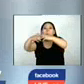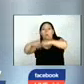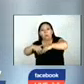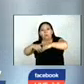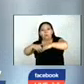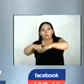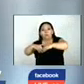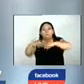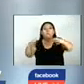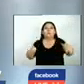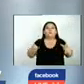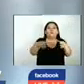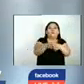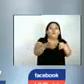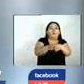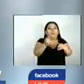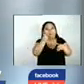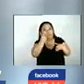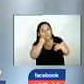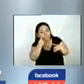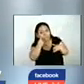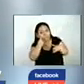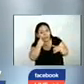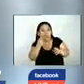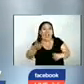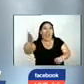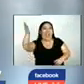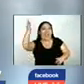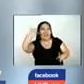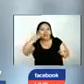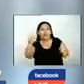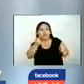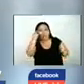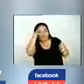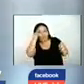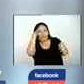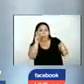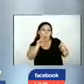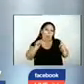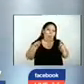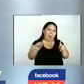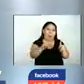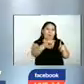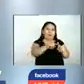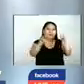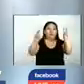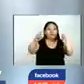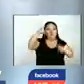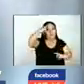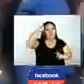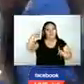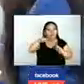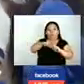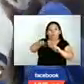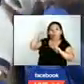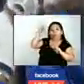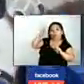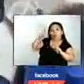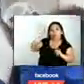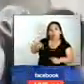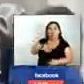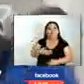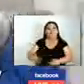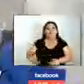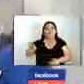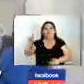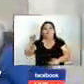la Comisión de Fiscalización. Fue criticado por su actuación en el proceso de juicio político contra Lasso, porque esa comisión emitió un